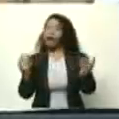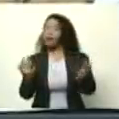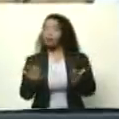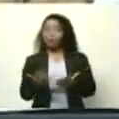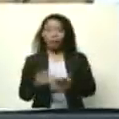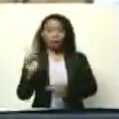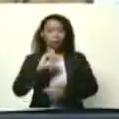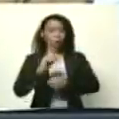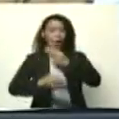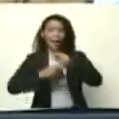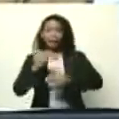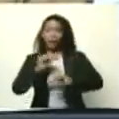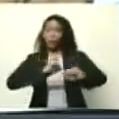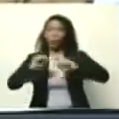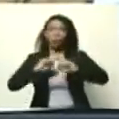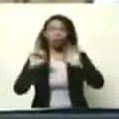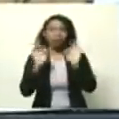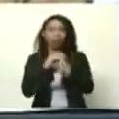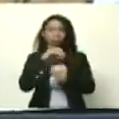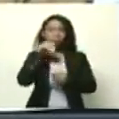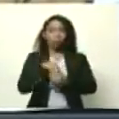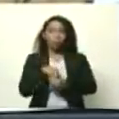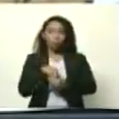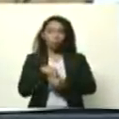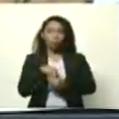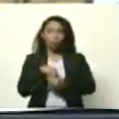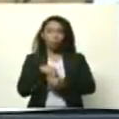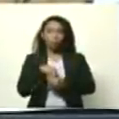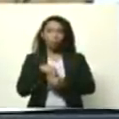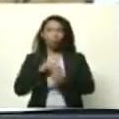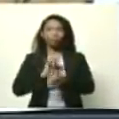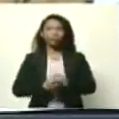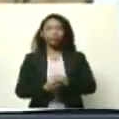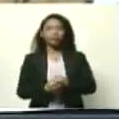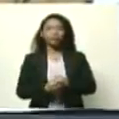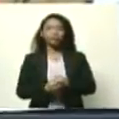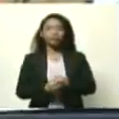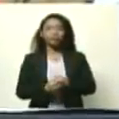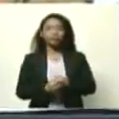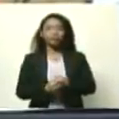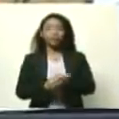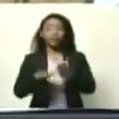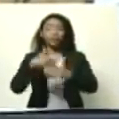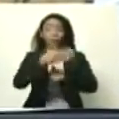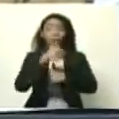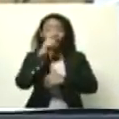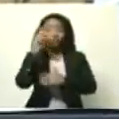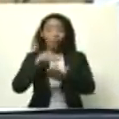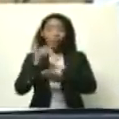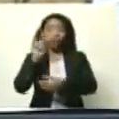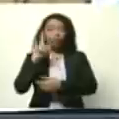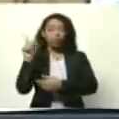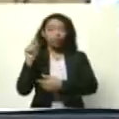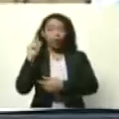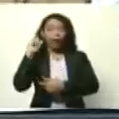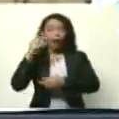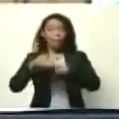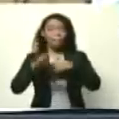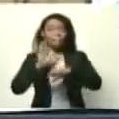Obviamente no hubo movilización, estábamos en cuarentena radical. Luego en el año 2021 tuvimos lo que fue